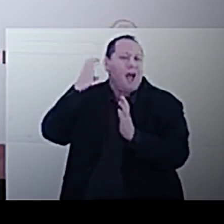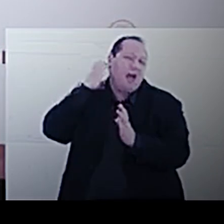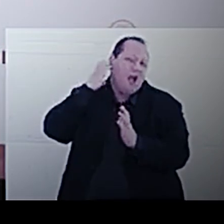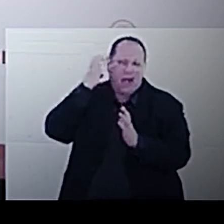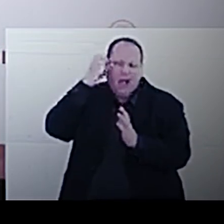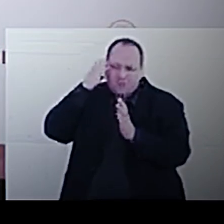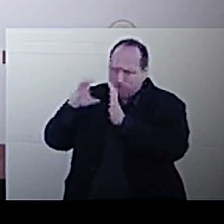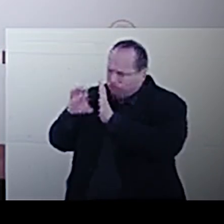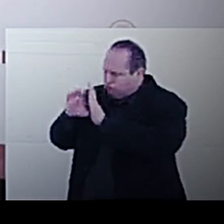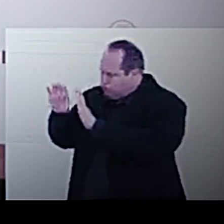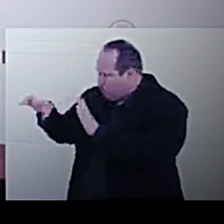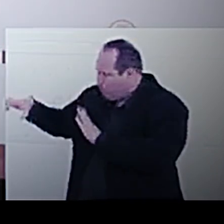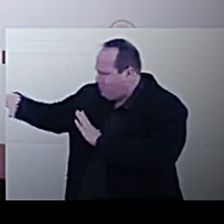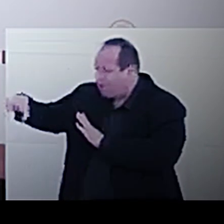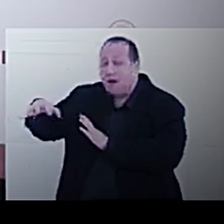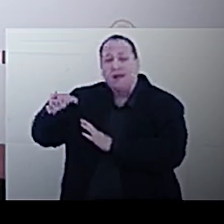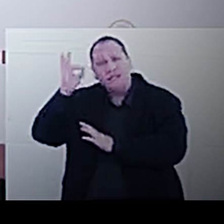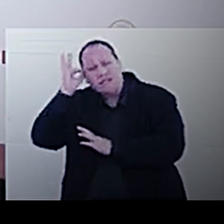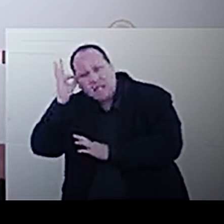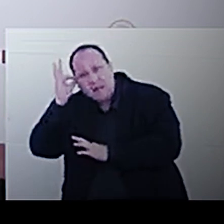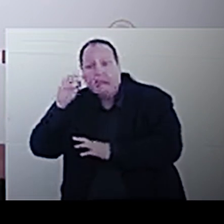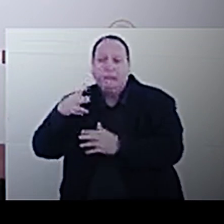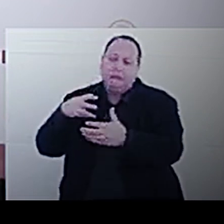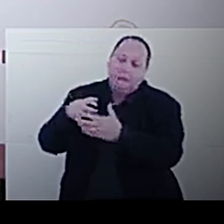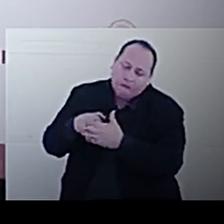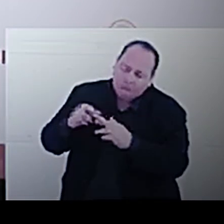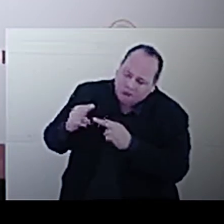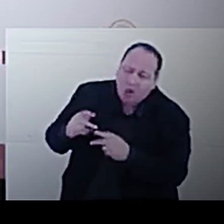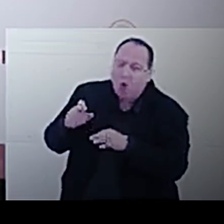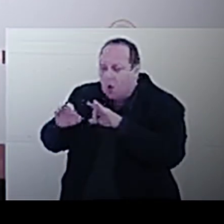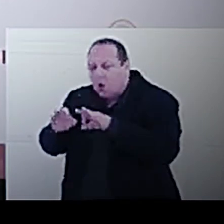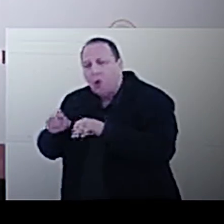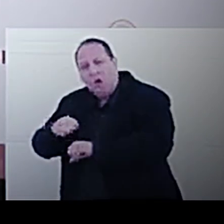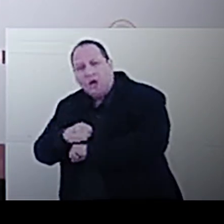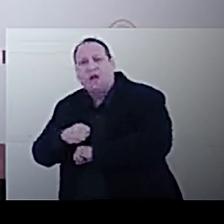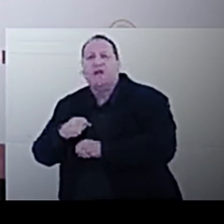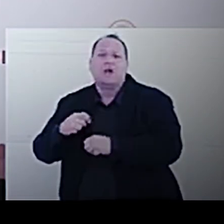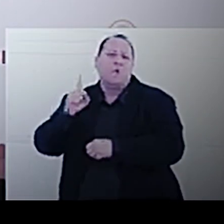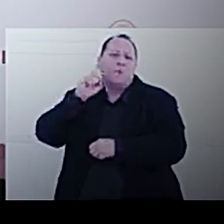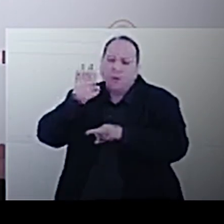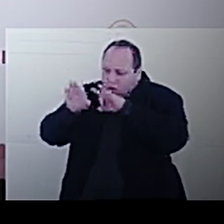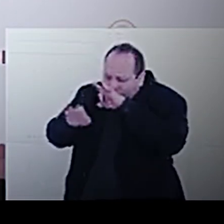pudiendo atender a pacientes en los servicios de traumatología y ortopedia,